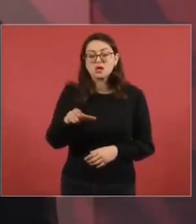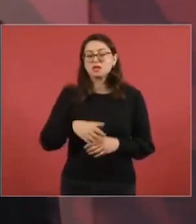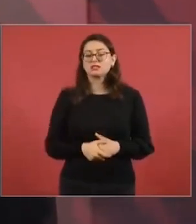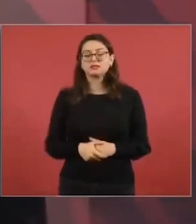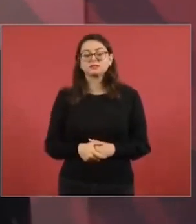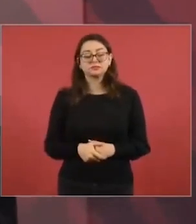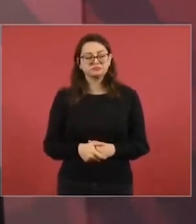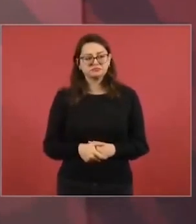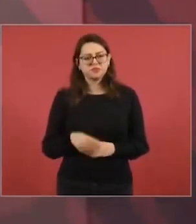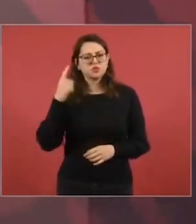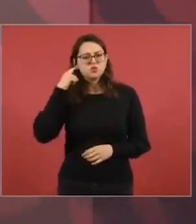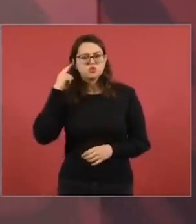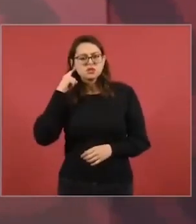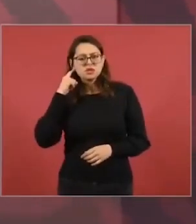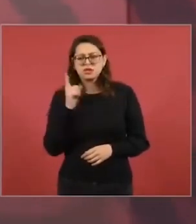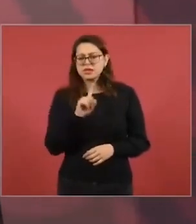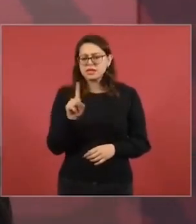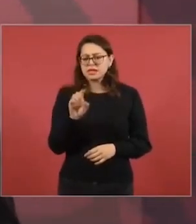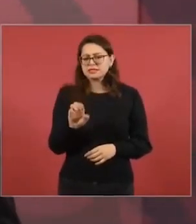gustaría hacerle